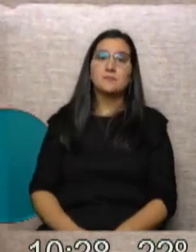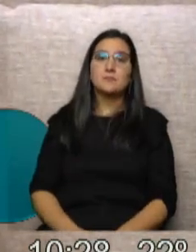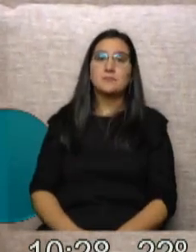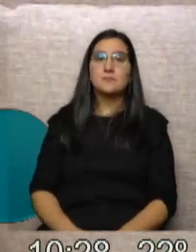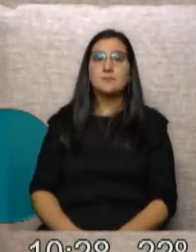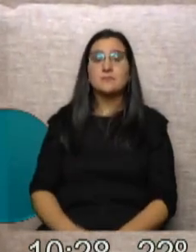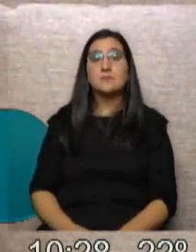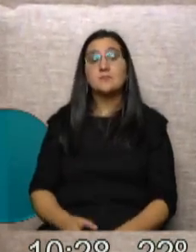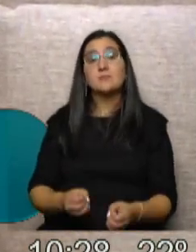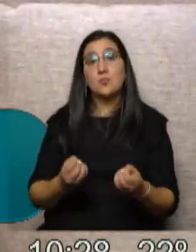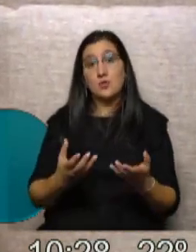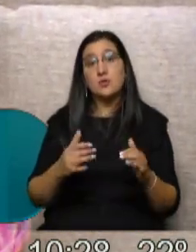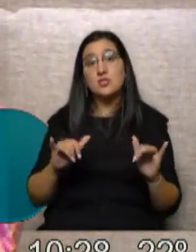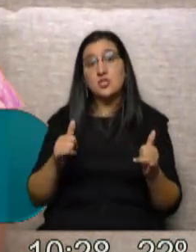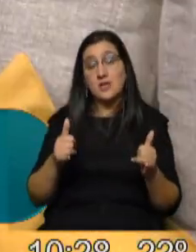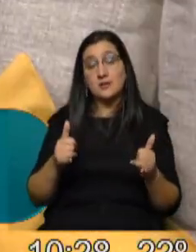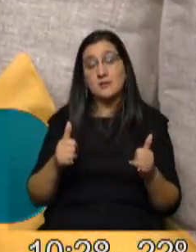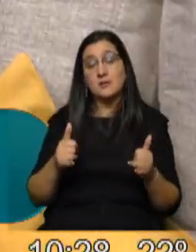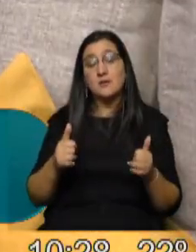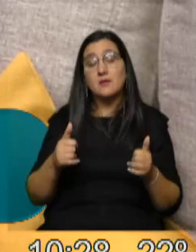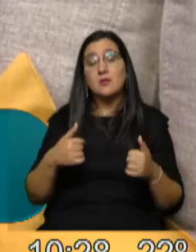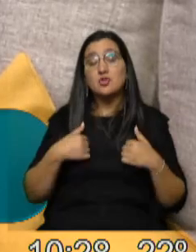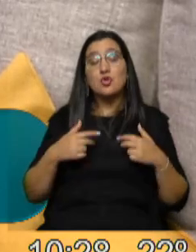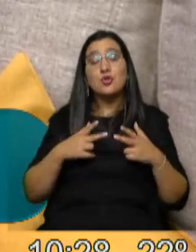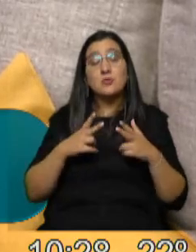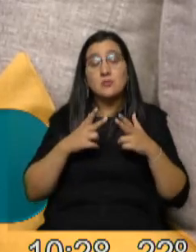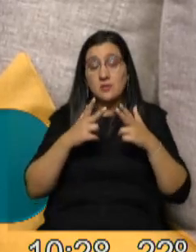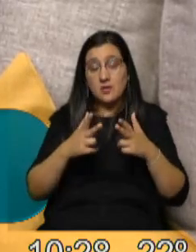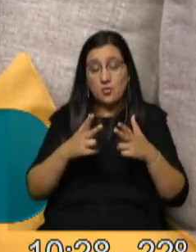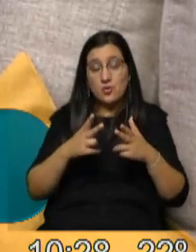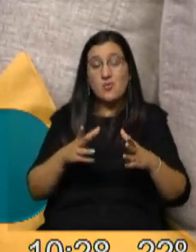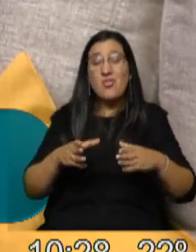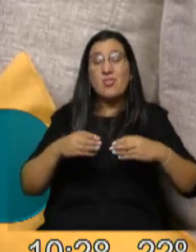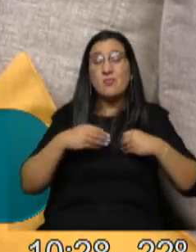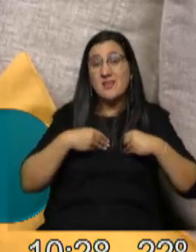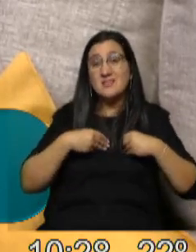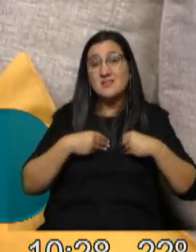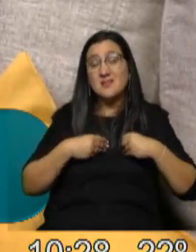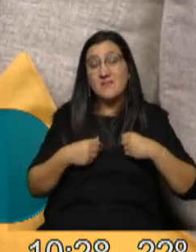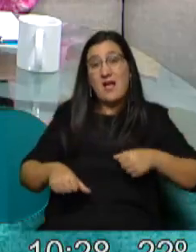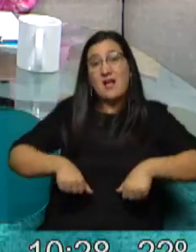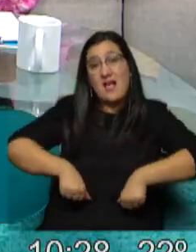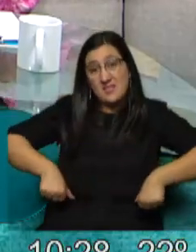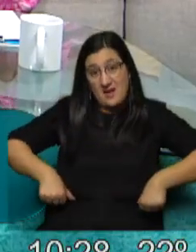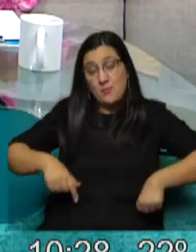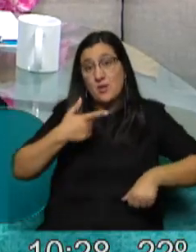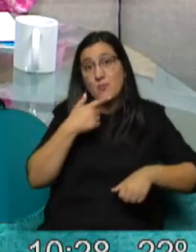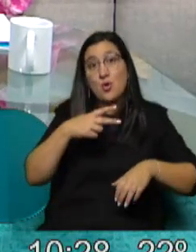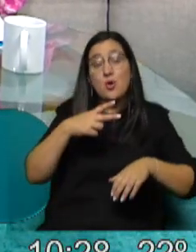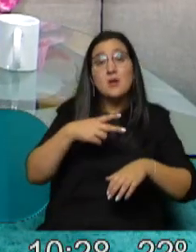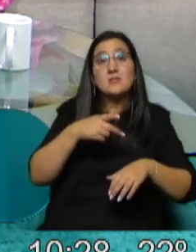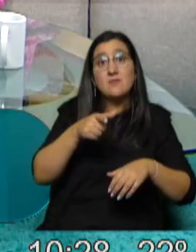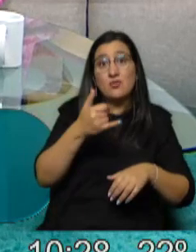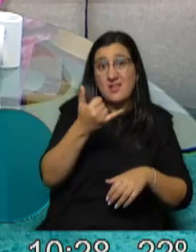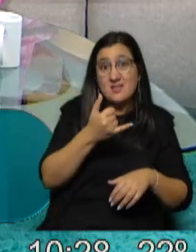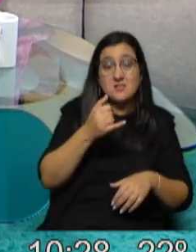viene. Ah, bueno, claro, eso ya está contemplado en la situación de antemano. Están los dos castrados. Sí. Primero,